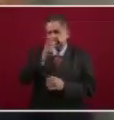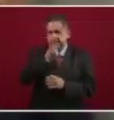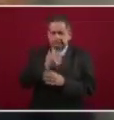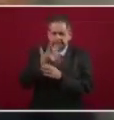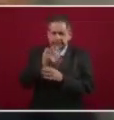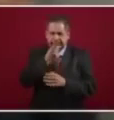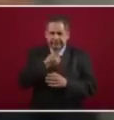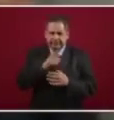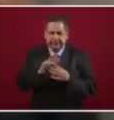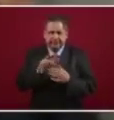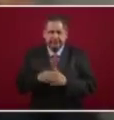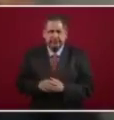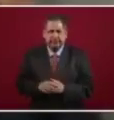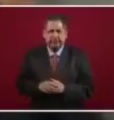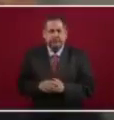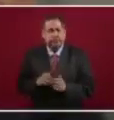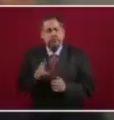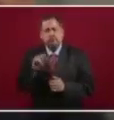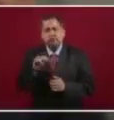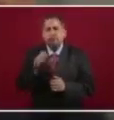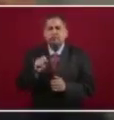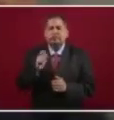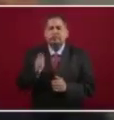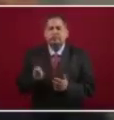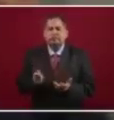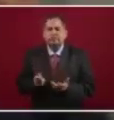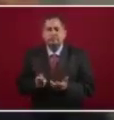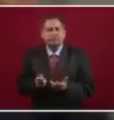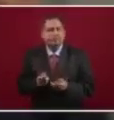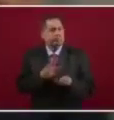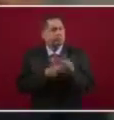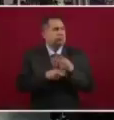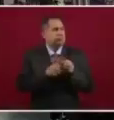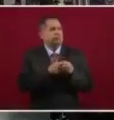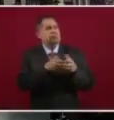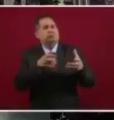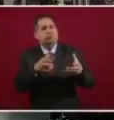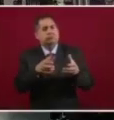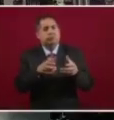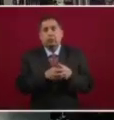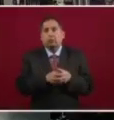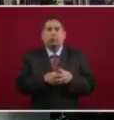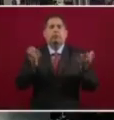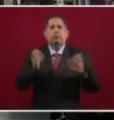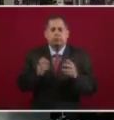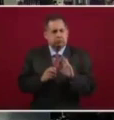que pues ya no se trata de crecer por crecer.